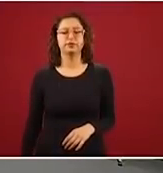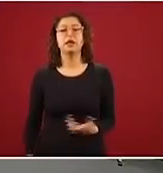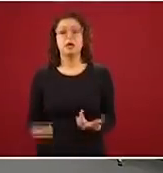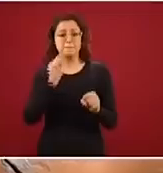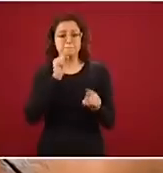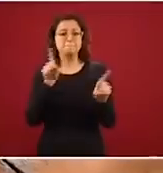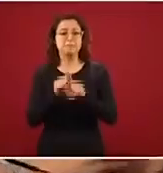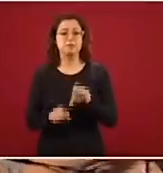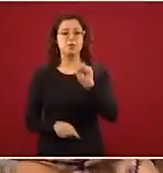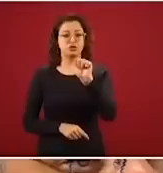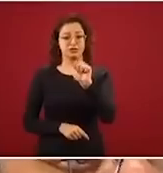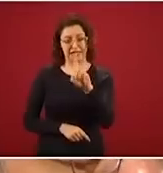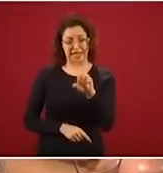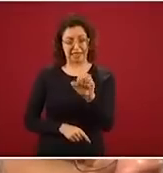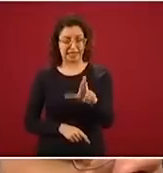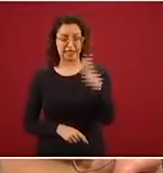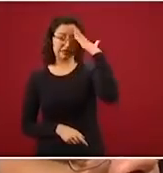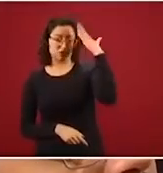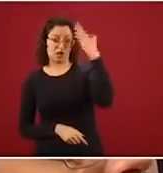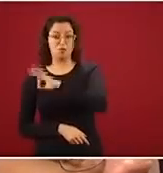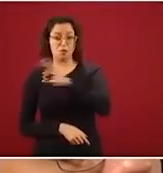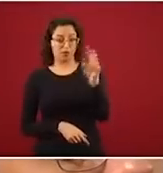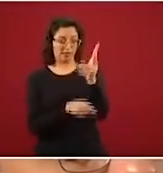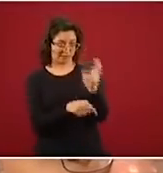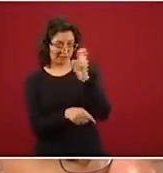toda vez que hemos buscado, sí, entrevistas también, con él. También,